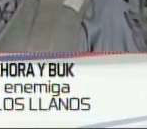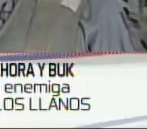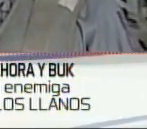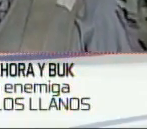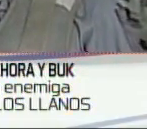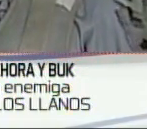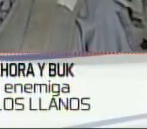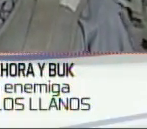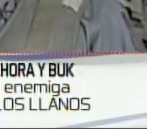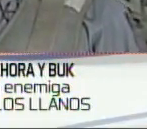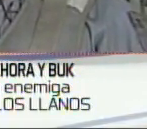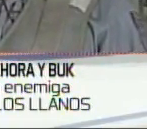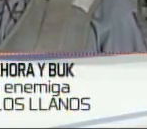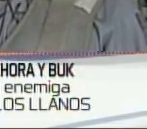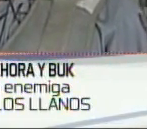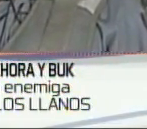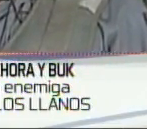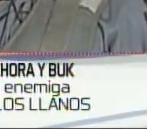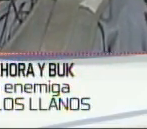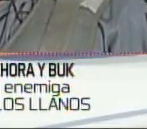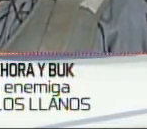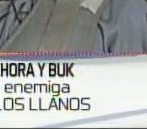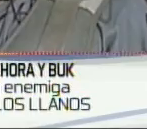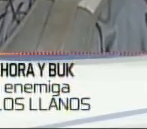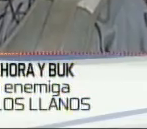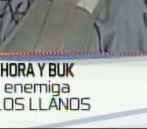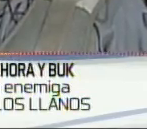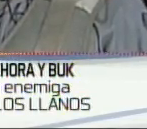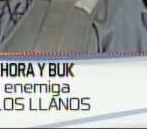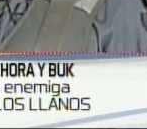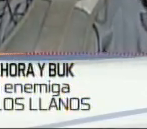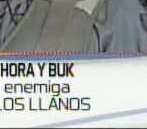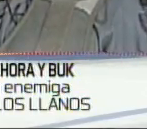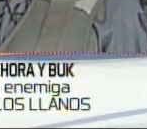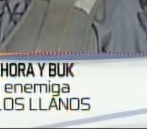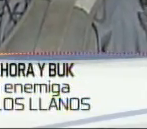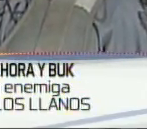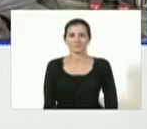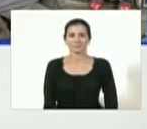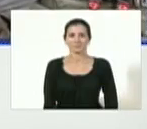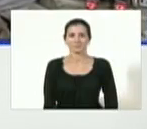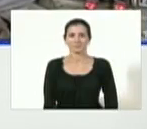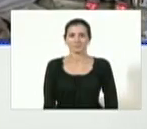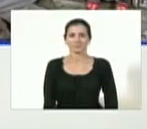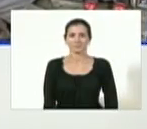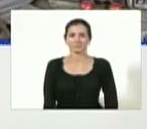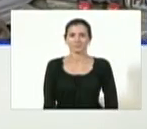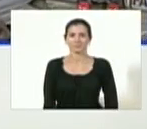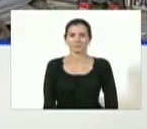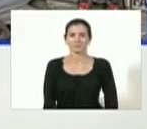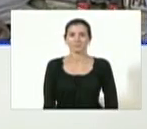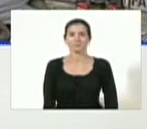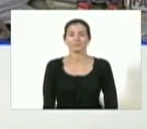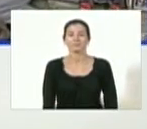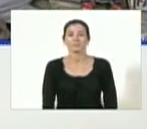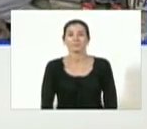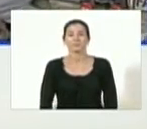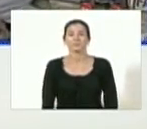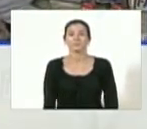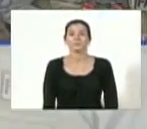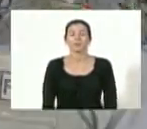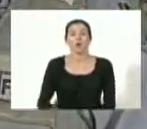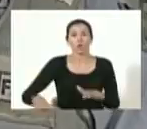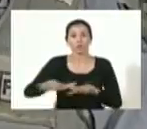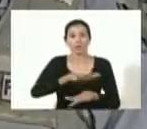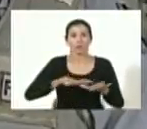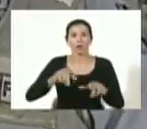territorio con intenciones hostiles violando nuestra soberanía. La defensa de los llanos, pasar